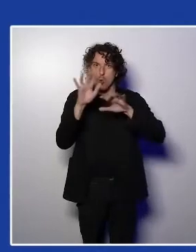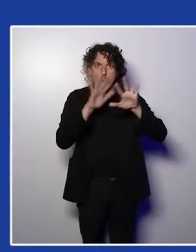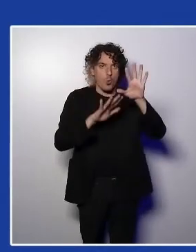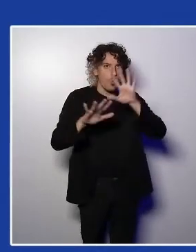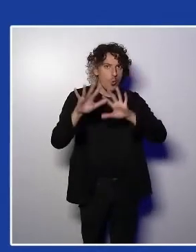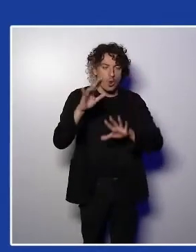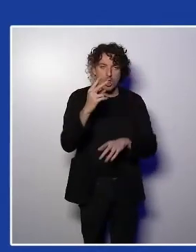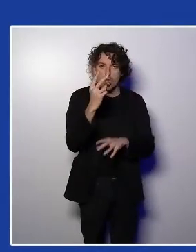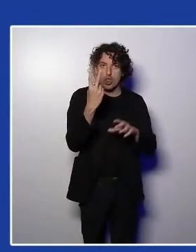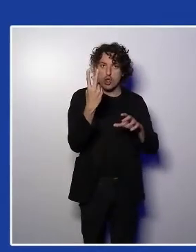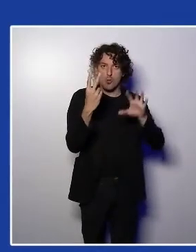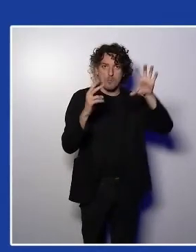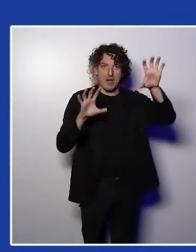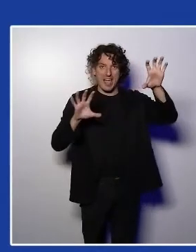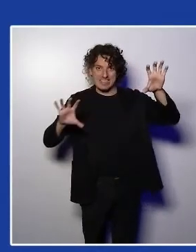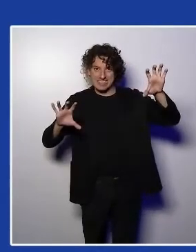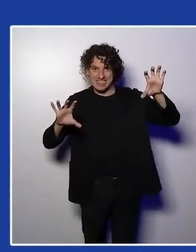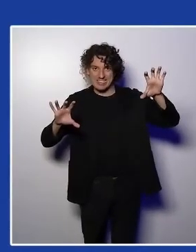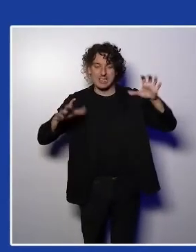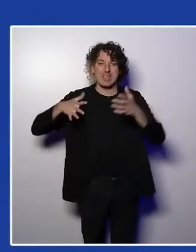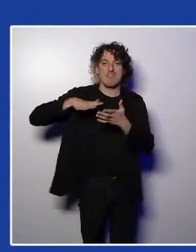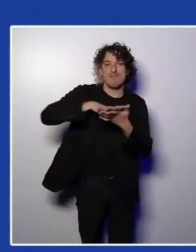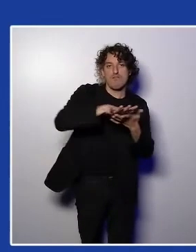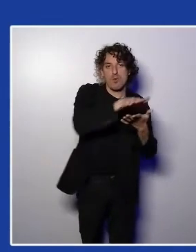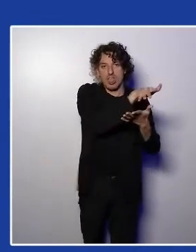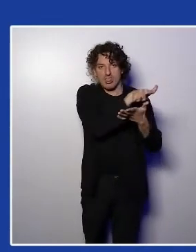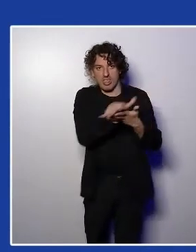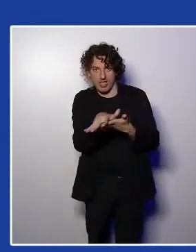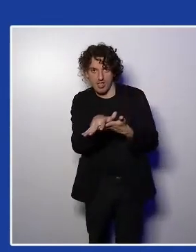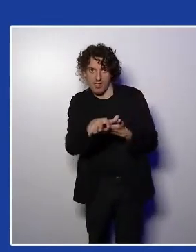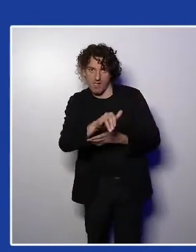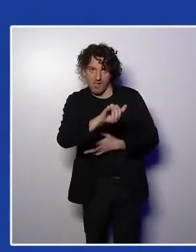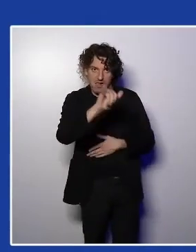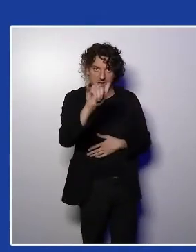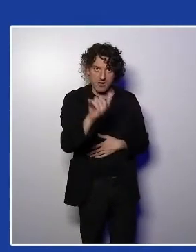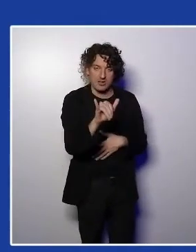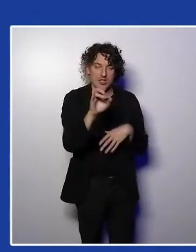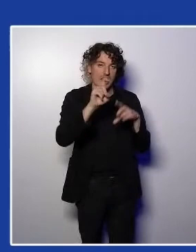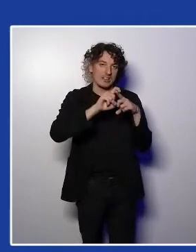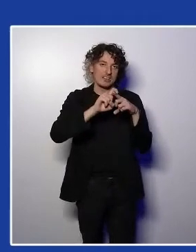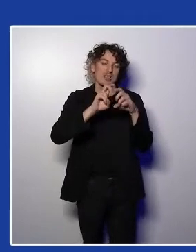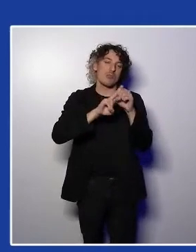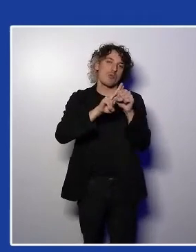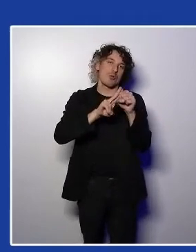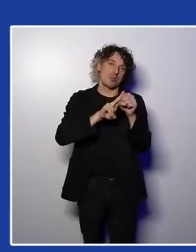países. Bueno, estas son las características de la provincia.